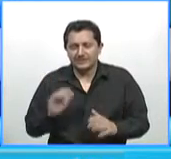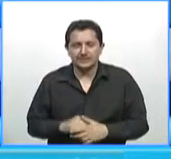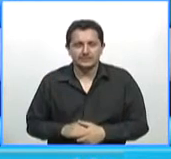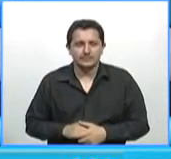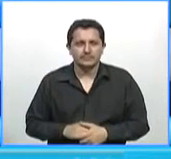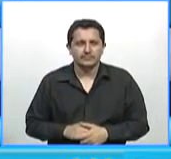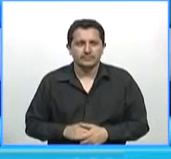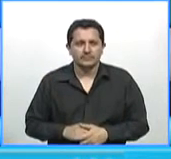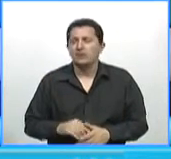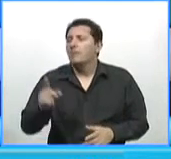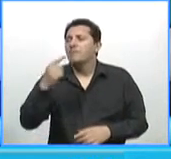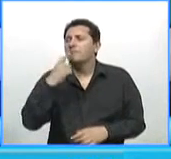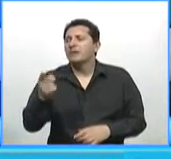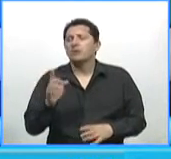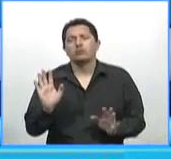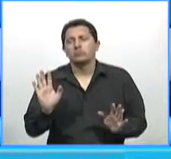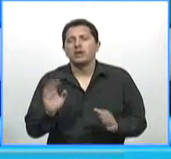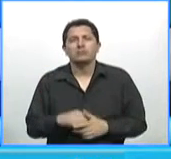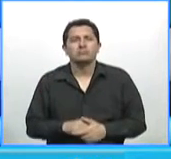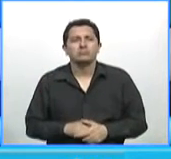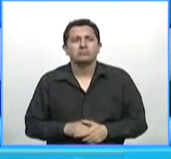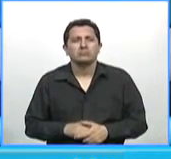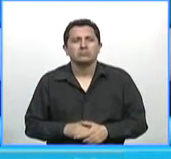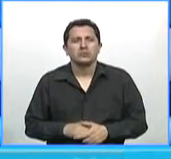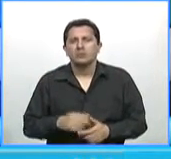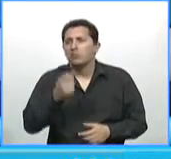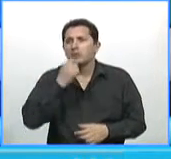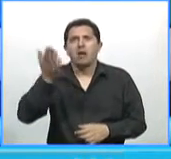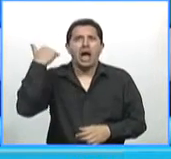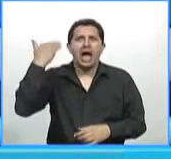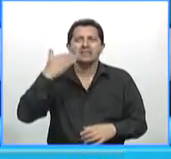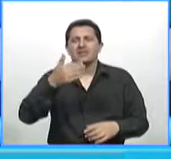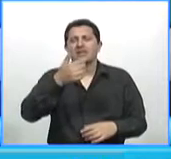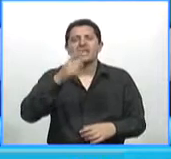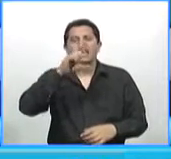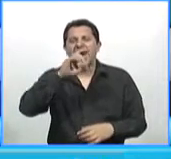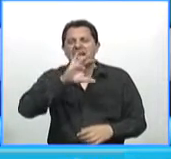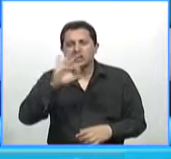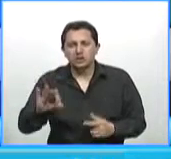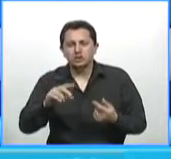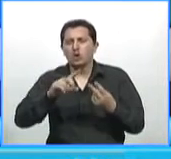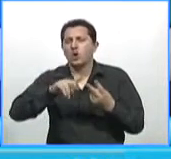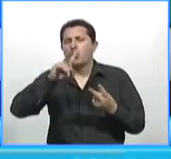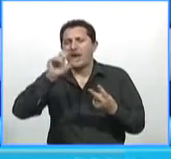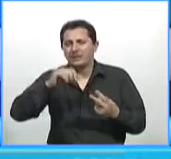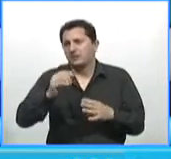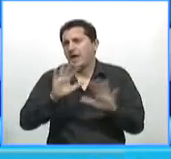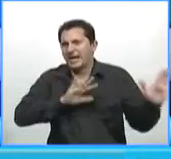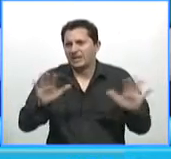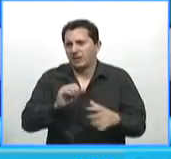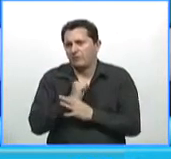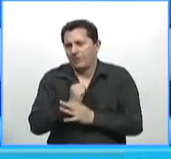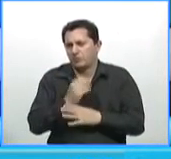Y un clásico. Por ejemplo, estaban Amadeo Carrizo y Paulo Valentín en los tiempos de River y